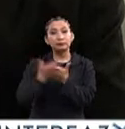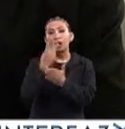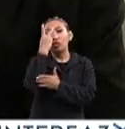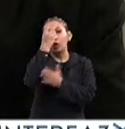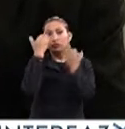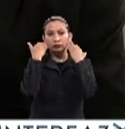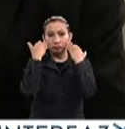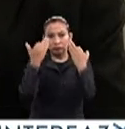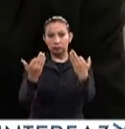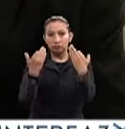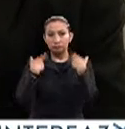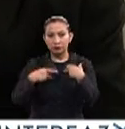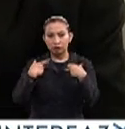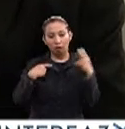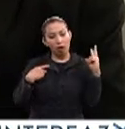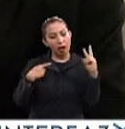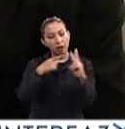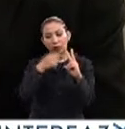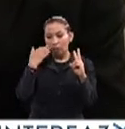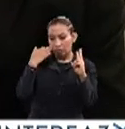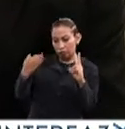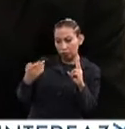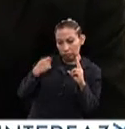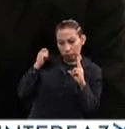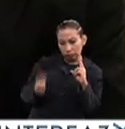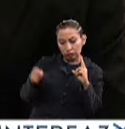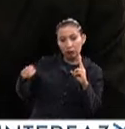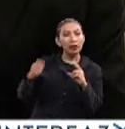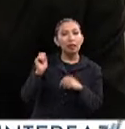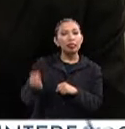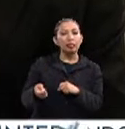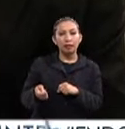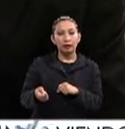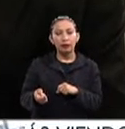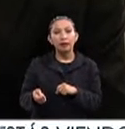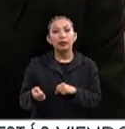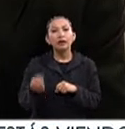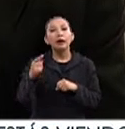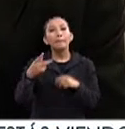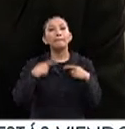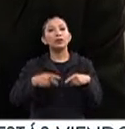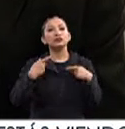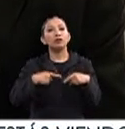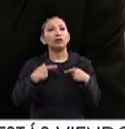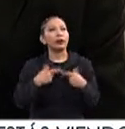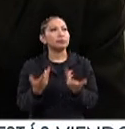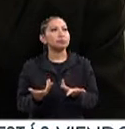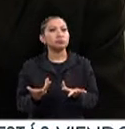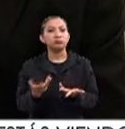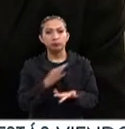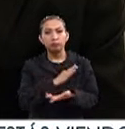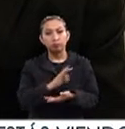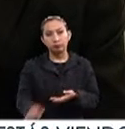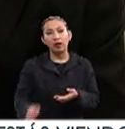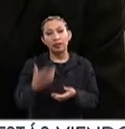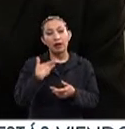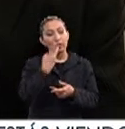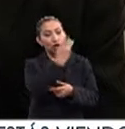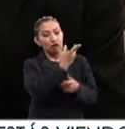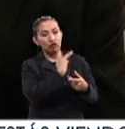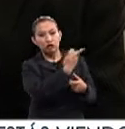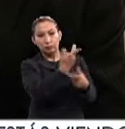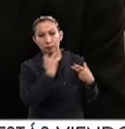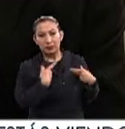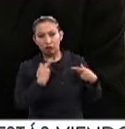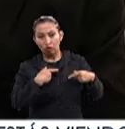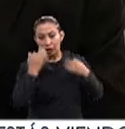2 testigos que le consten los hechos. ¿Qué quiere decir? Que la persona tiene la posibilidad de tener 2